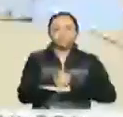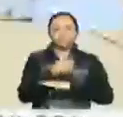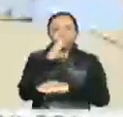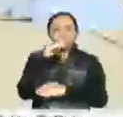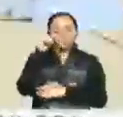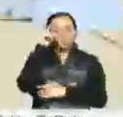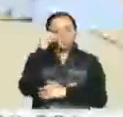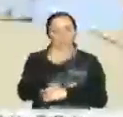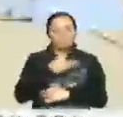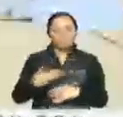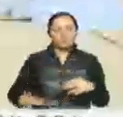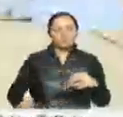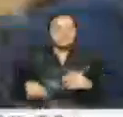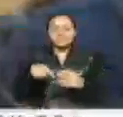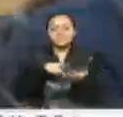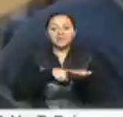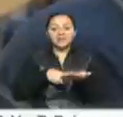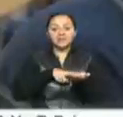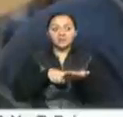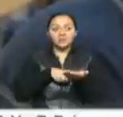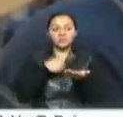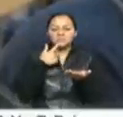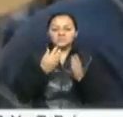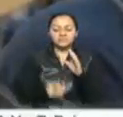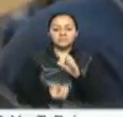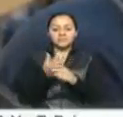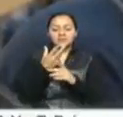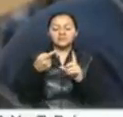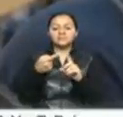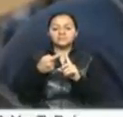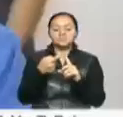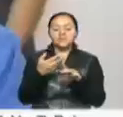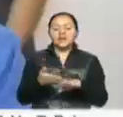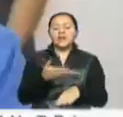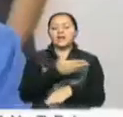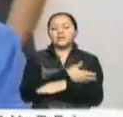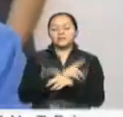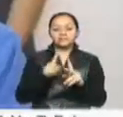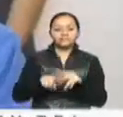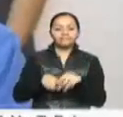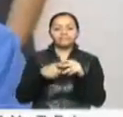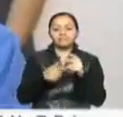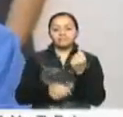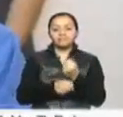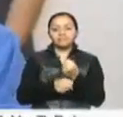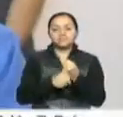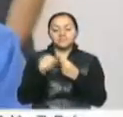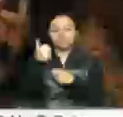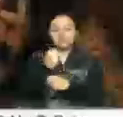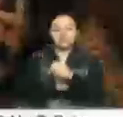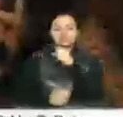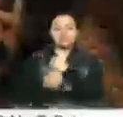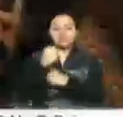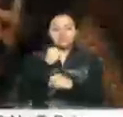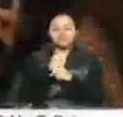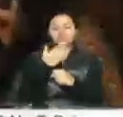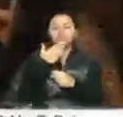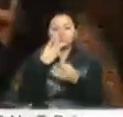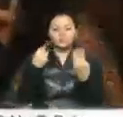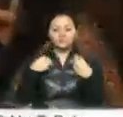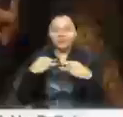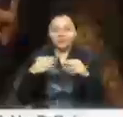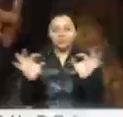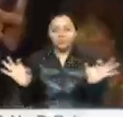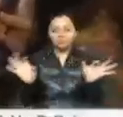Rafael Correa. Estas reuniones fueron creadas por él al inicio de su mandato hace ya 10 años como método para